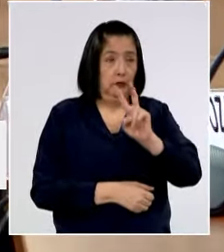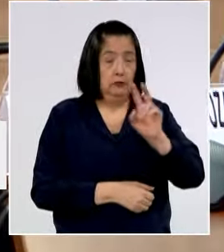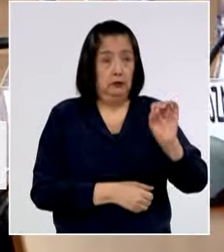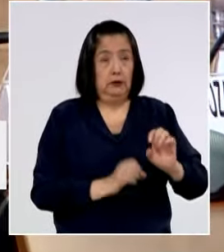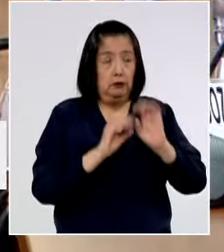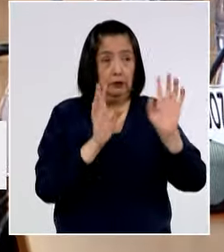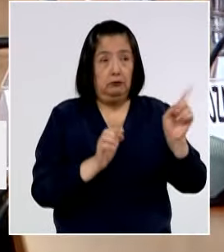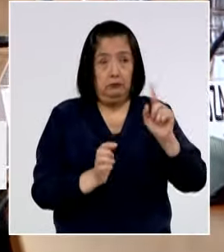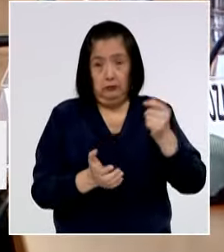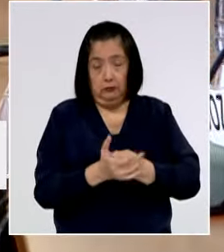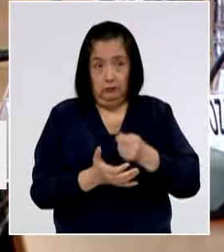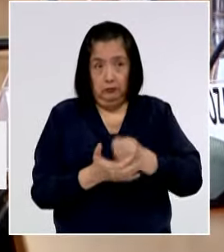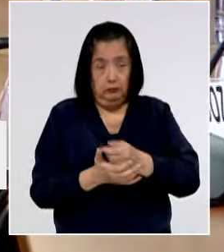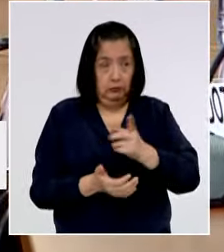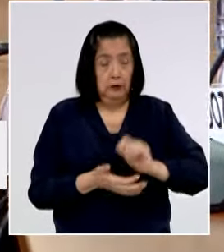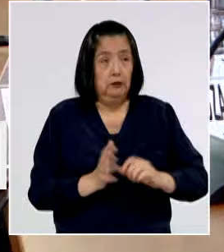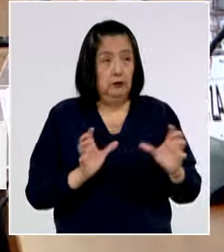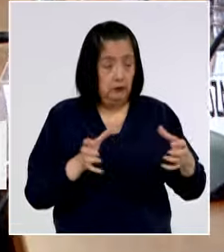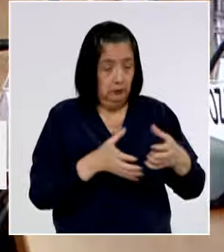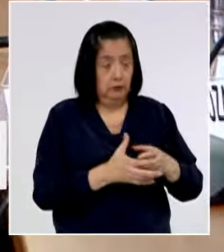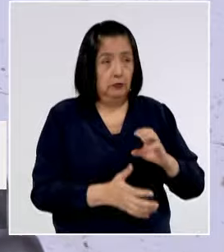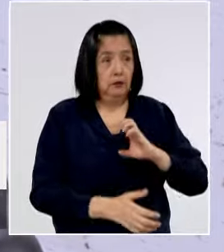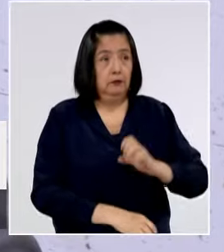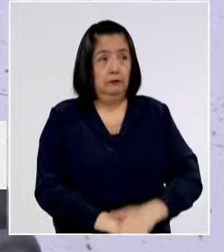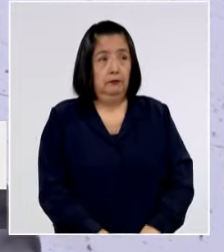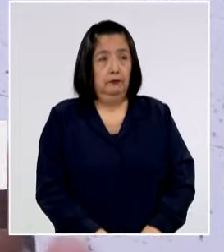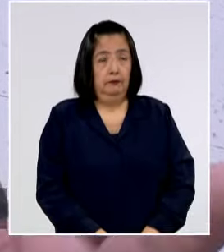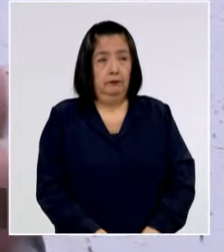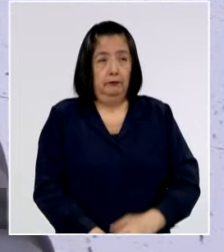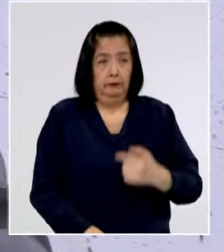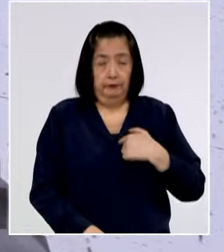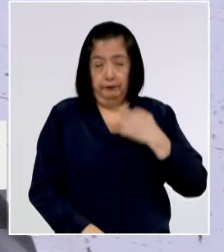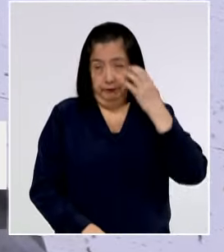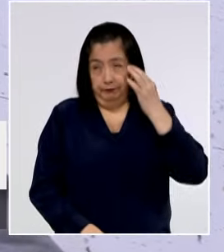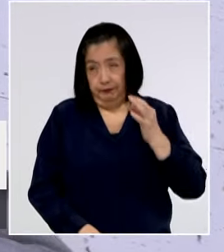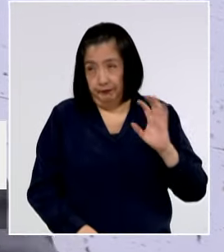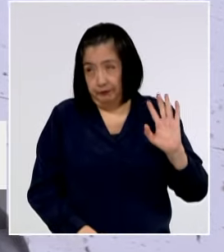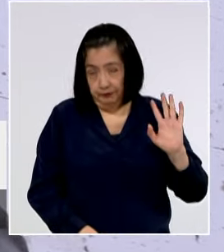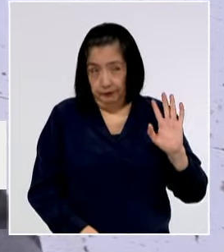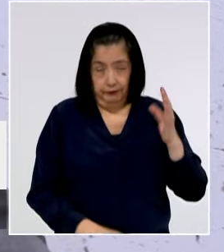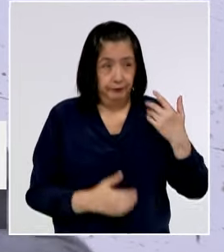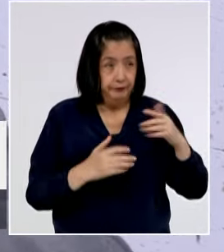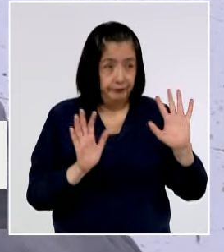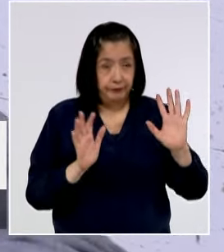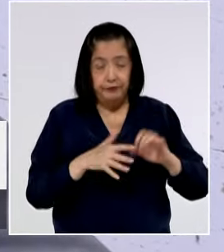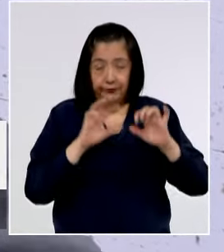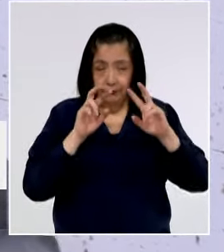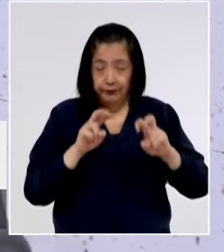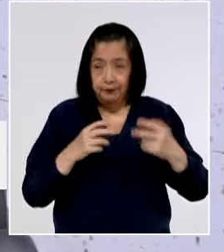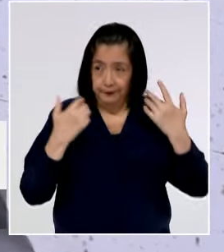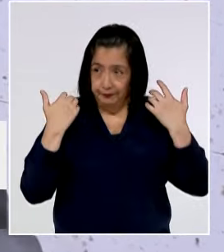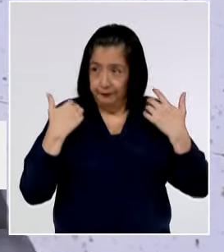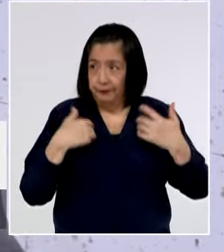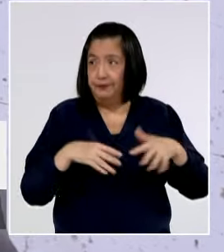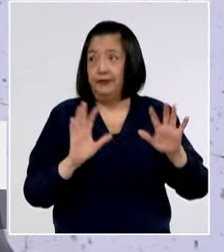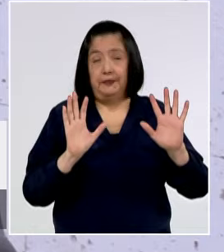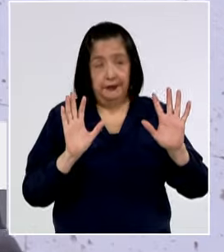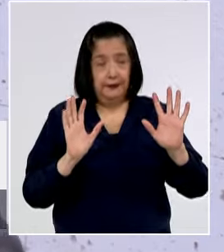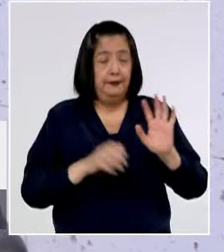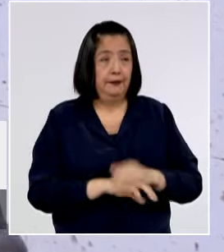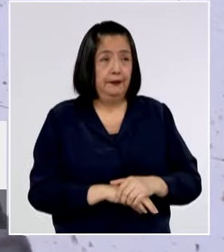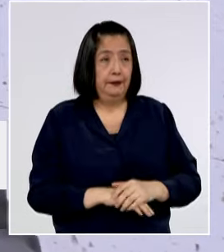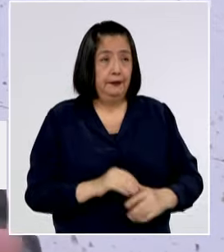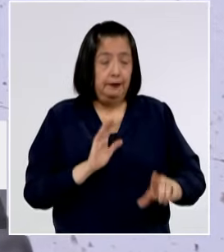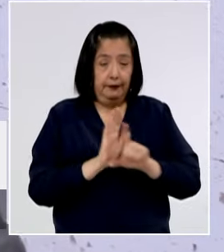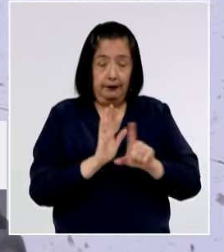días sin remuneraciones en la comisión de ética yo creo que todo lo que ya se ha investigado y ha investigado